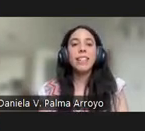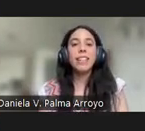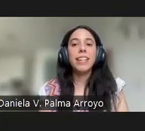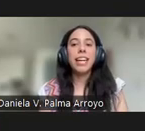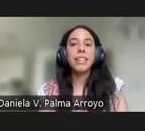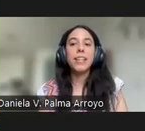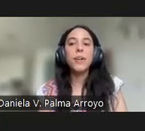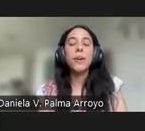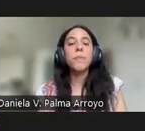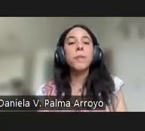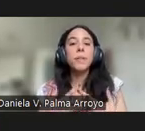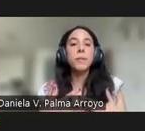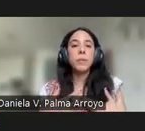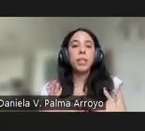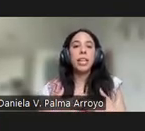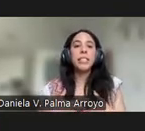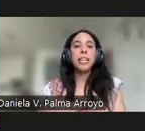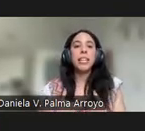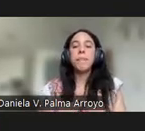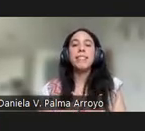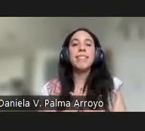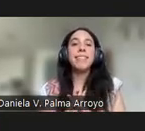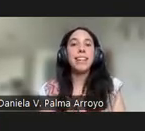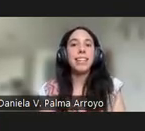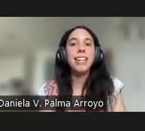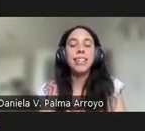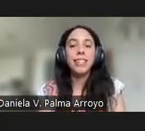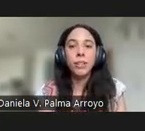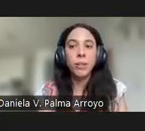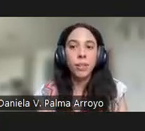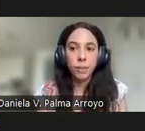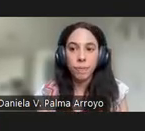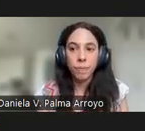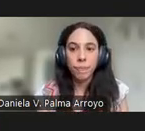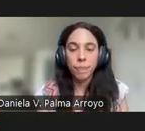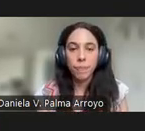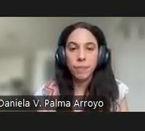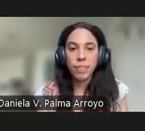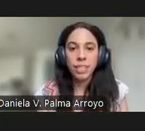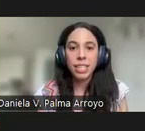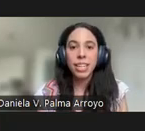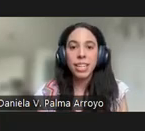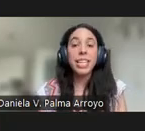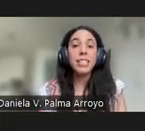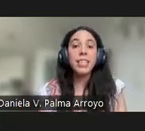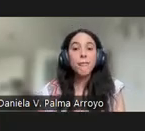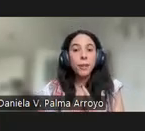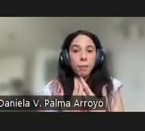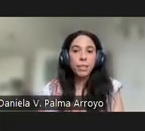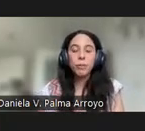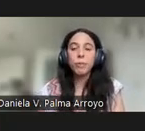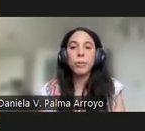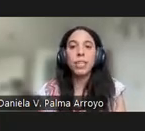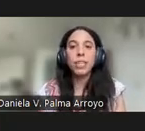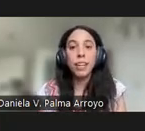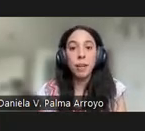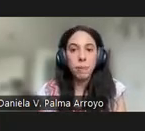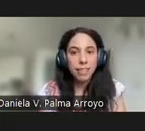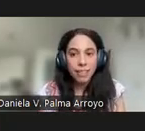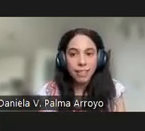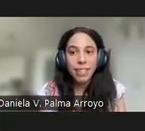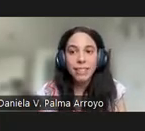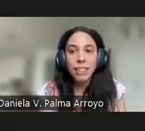piensen en cómo ustedes representarían ese dolor. Y esa forma como